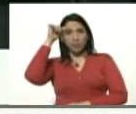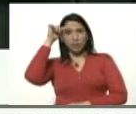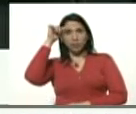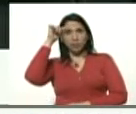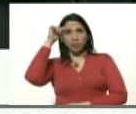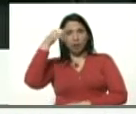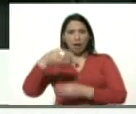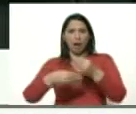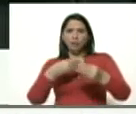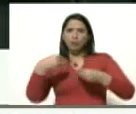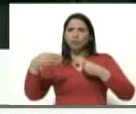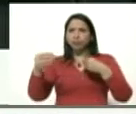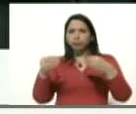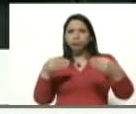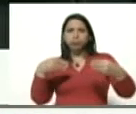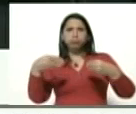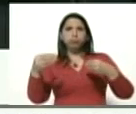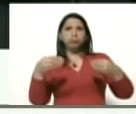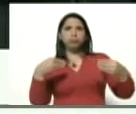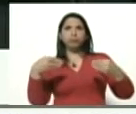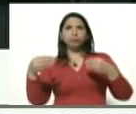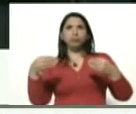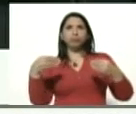la flexibilidad